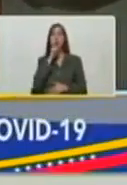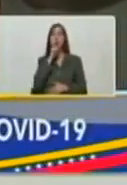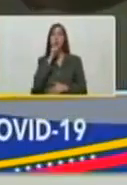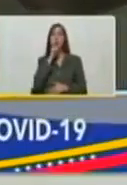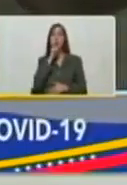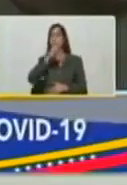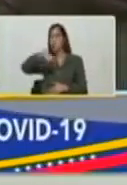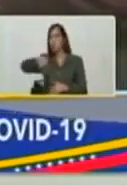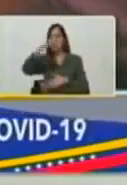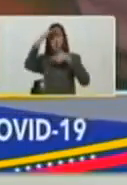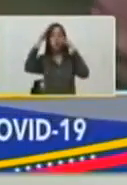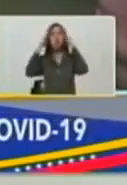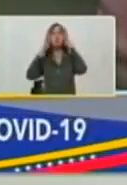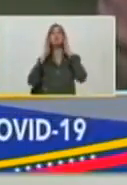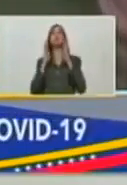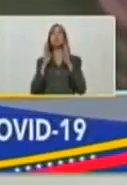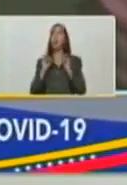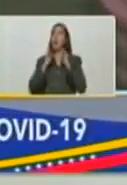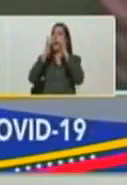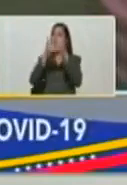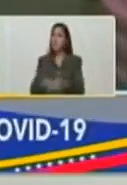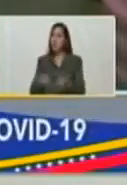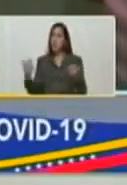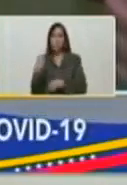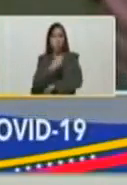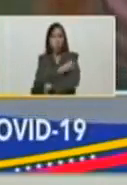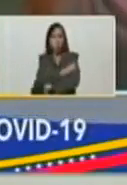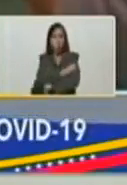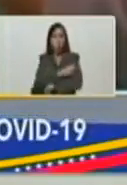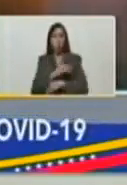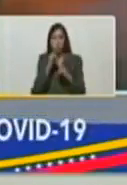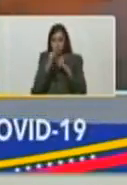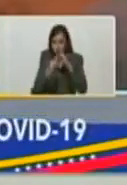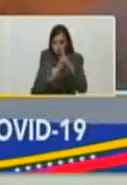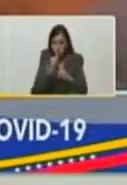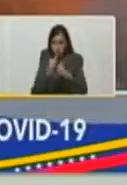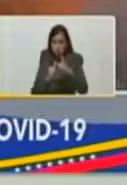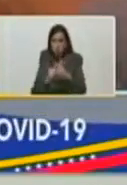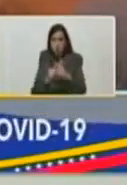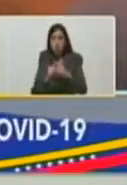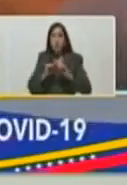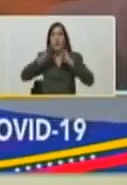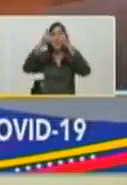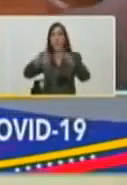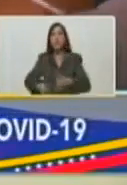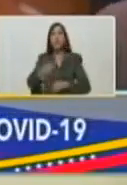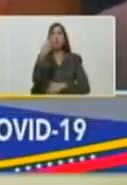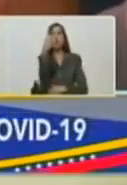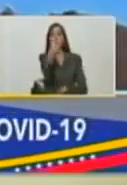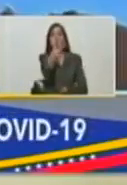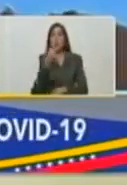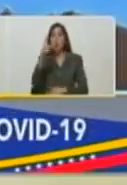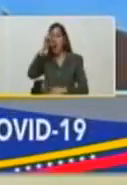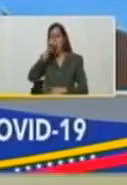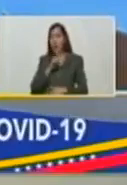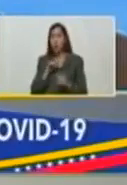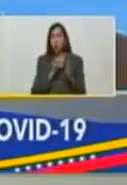abuelos. Empezamos la vacunación ya de nuestros chiquitines, de 2 años en